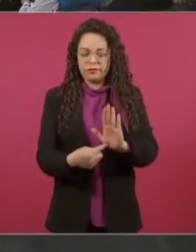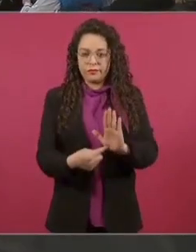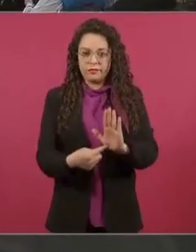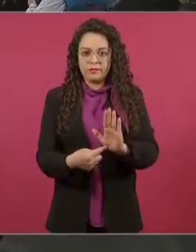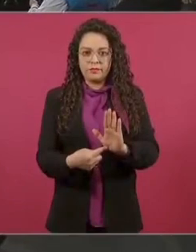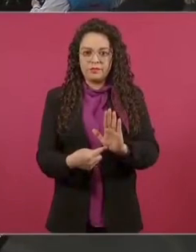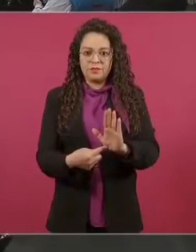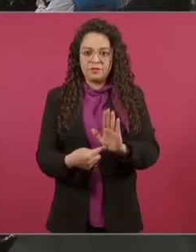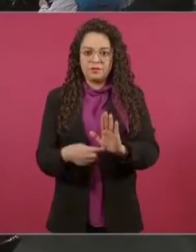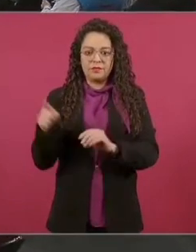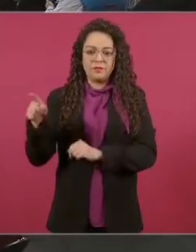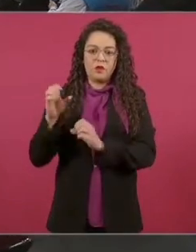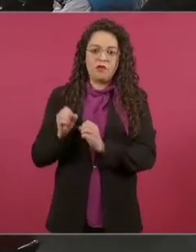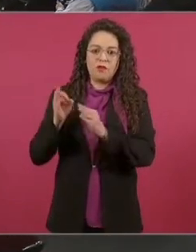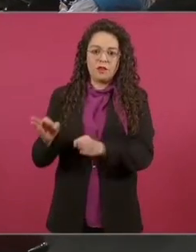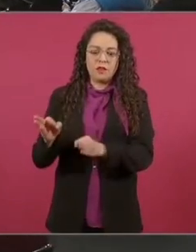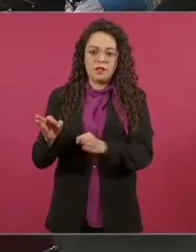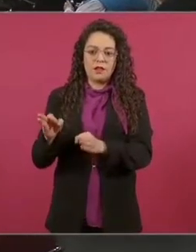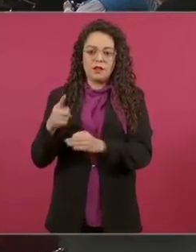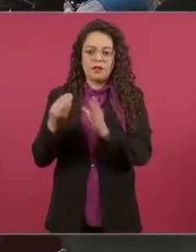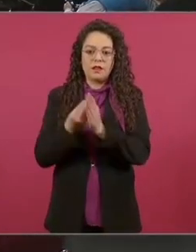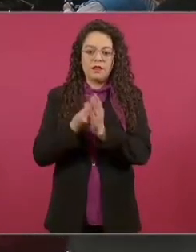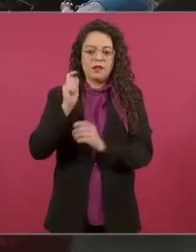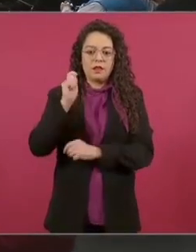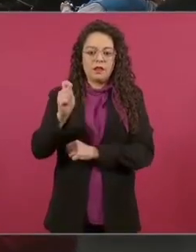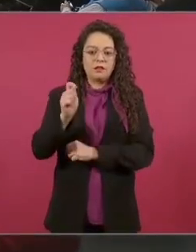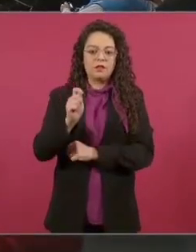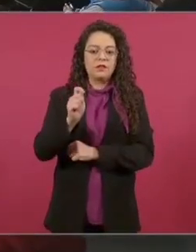la Oficina de Inteligencia Financiera